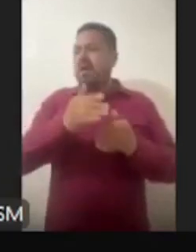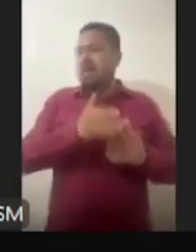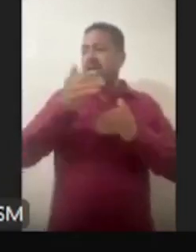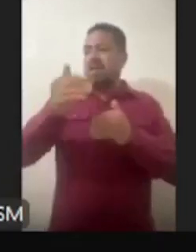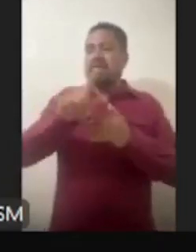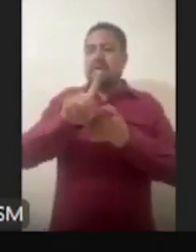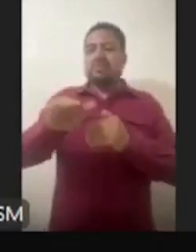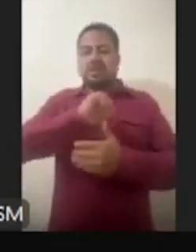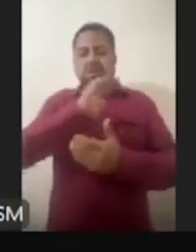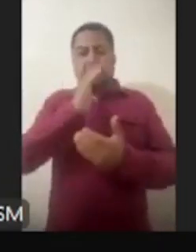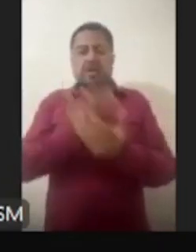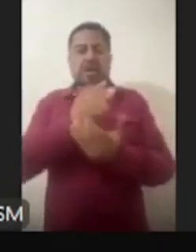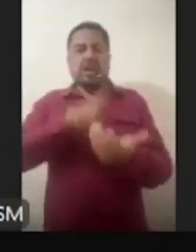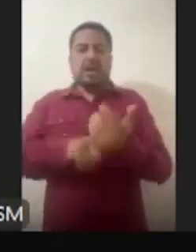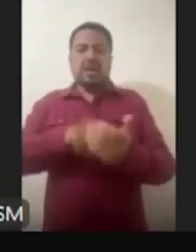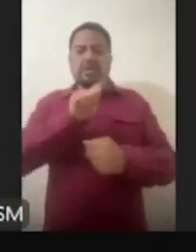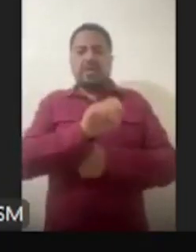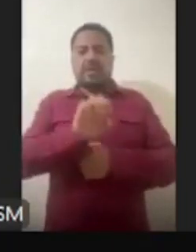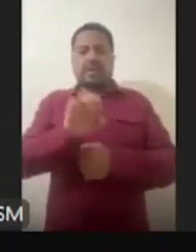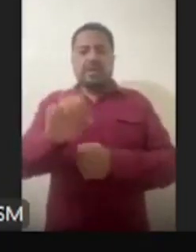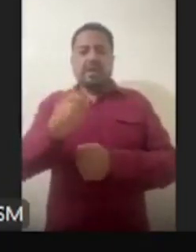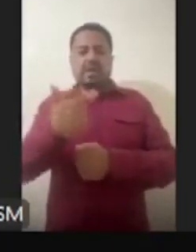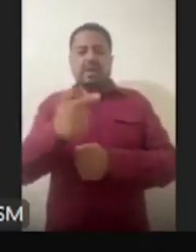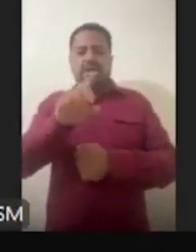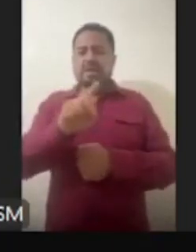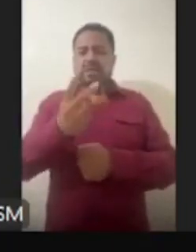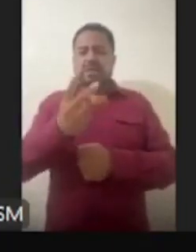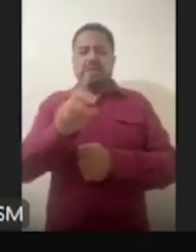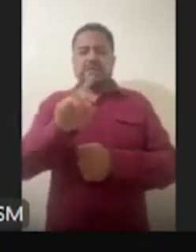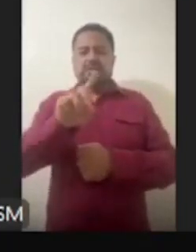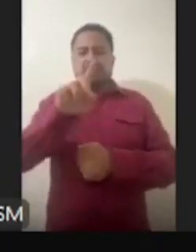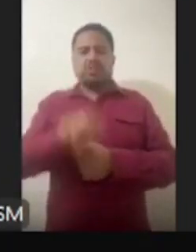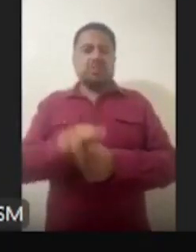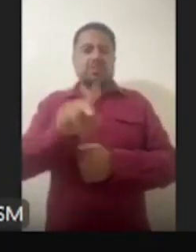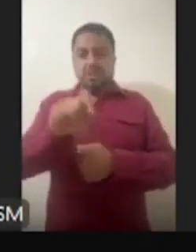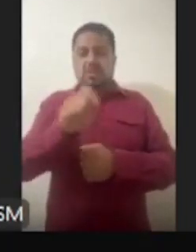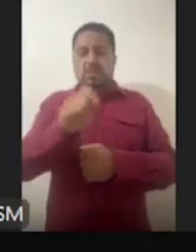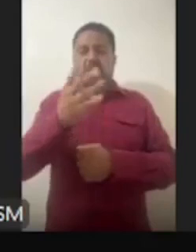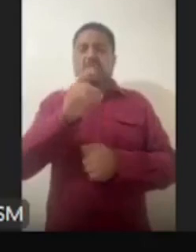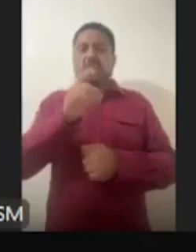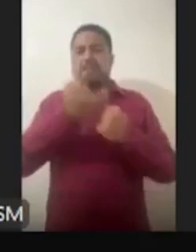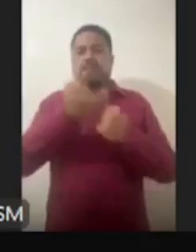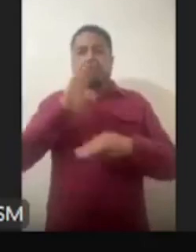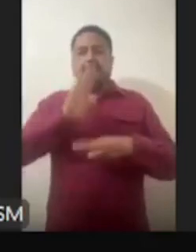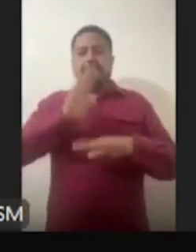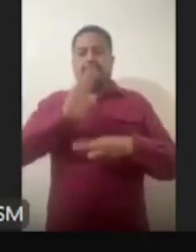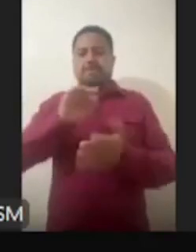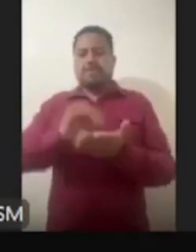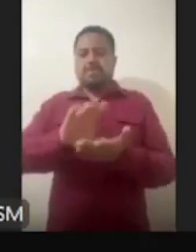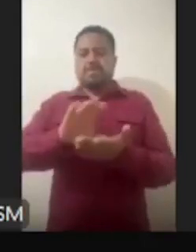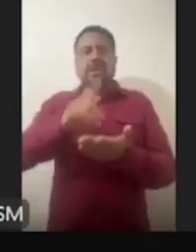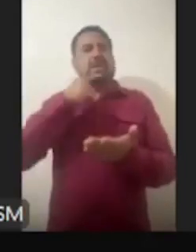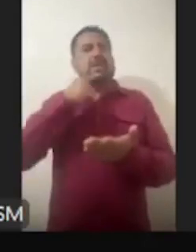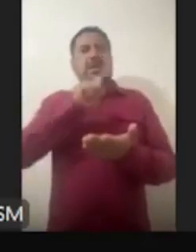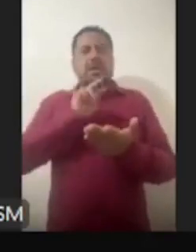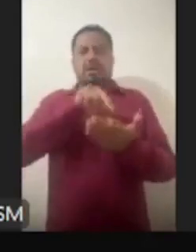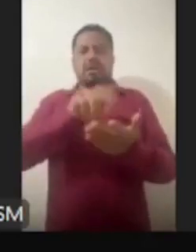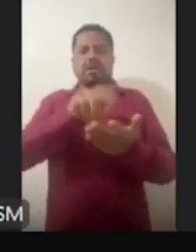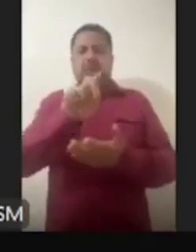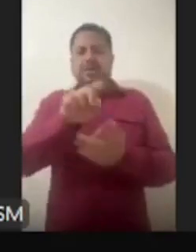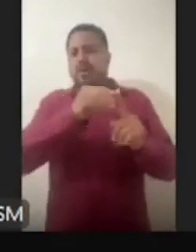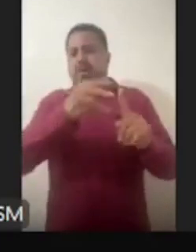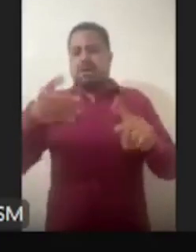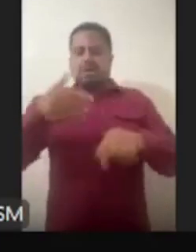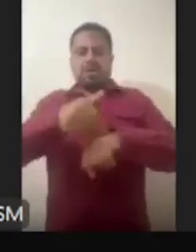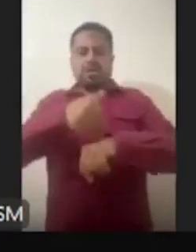número TE, diagonal GEC, diagonal 33, diagonal 2024 y su acumulado el recurso de apelación, diagonal 32, diagonal 2024.